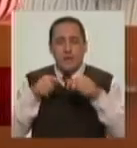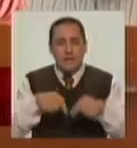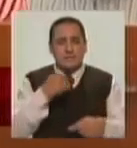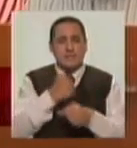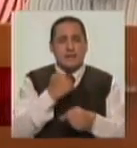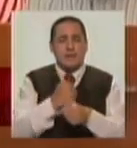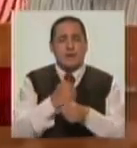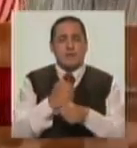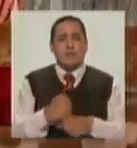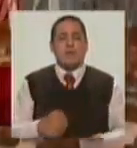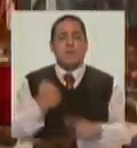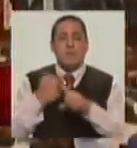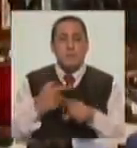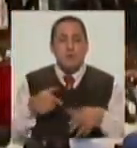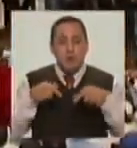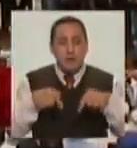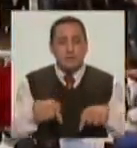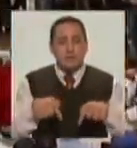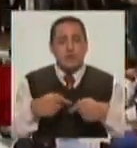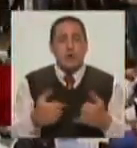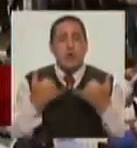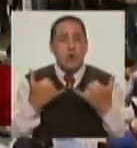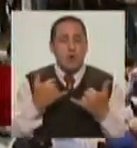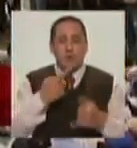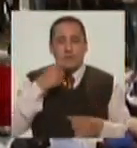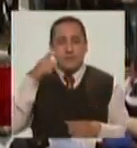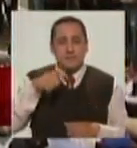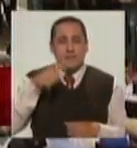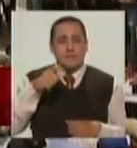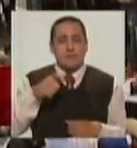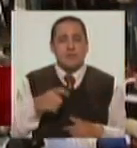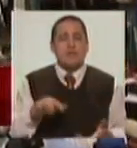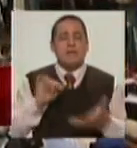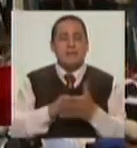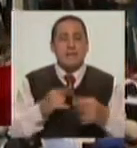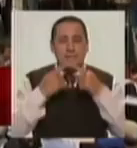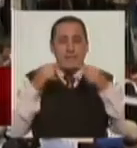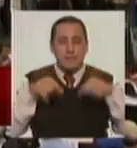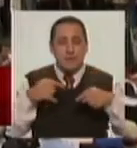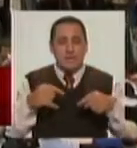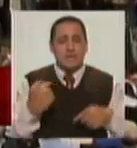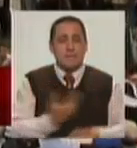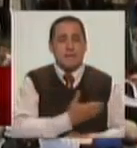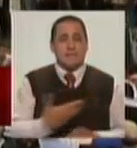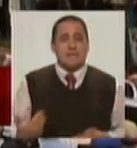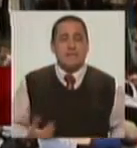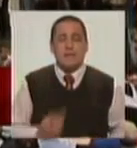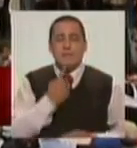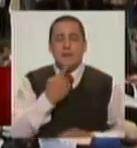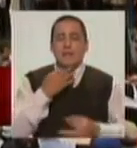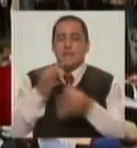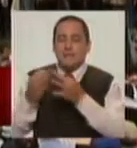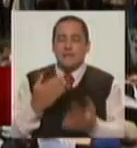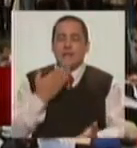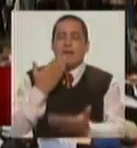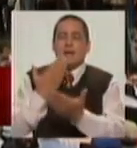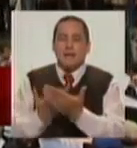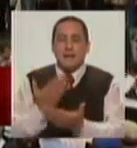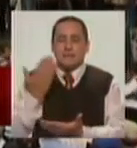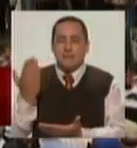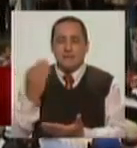obra. Por eso, hoy más que nunca, estamos aquí, señor presidente, para decirle